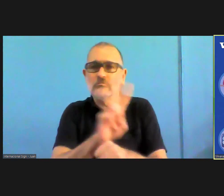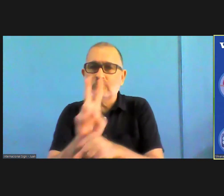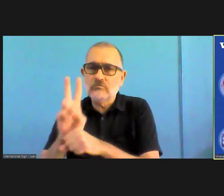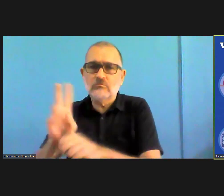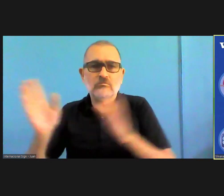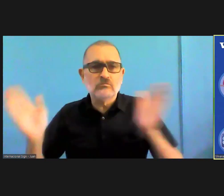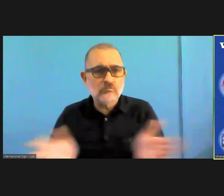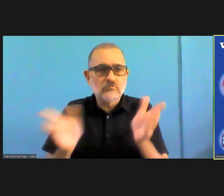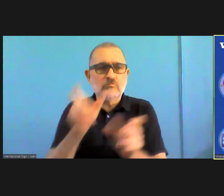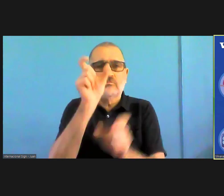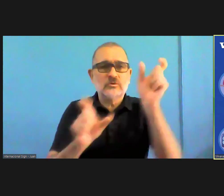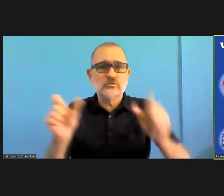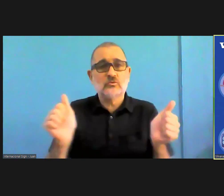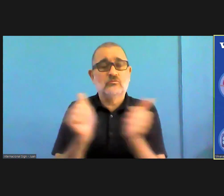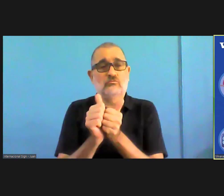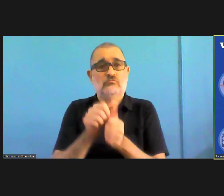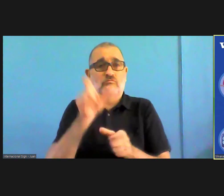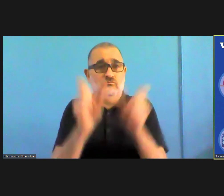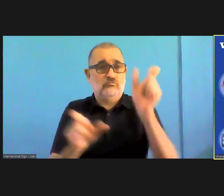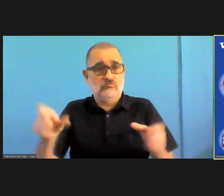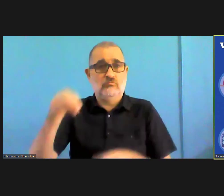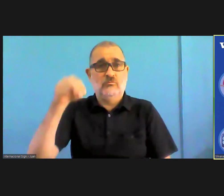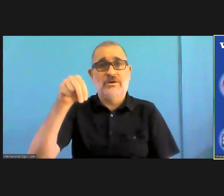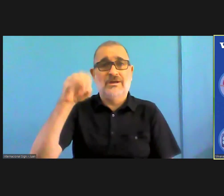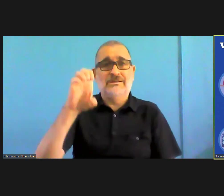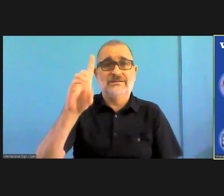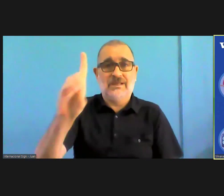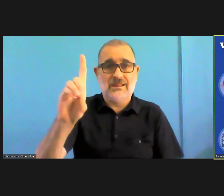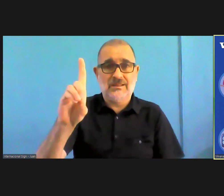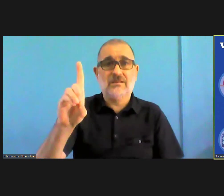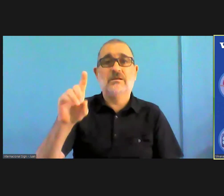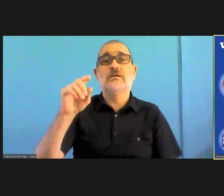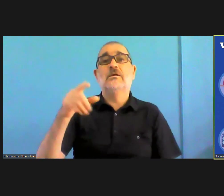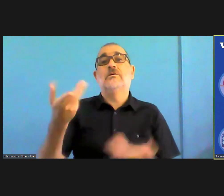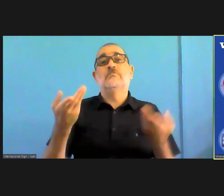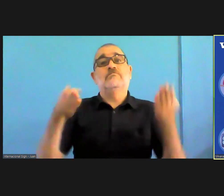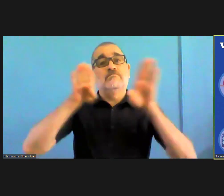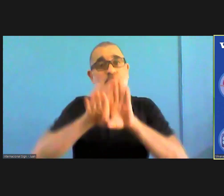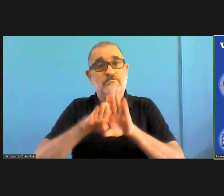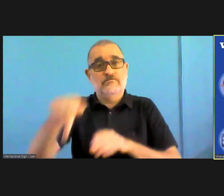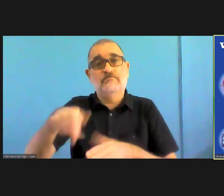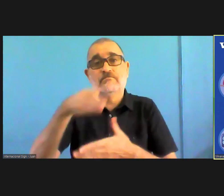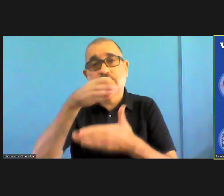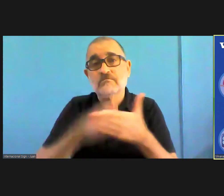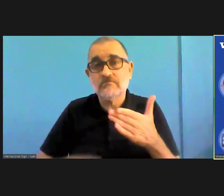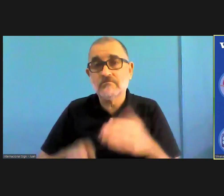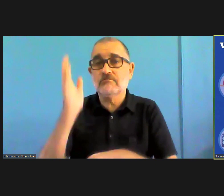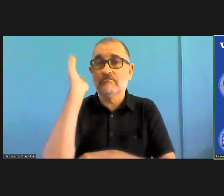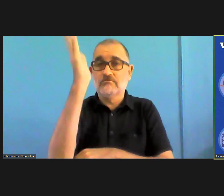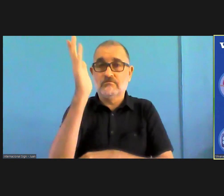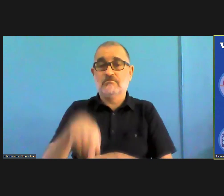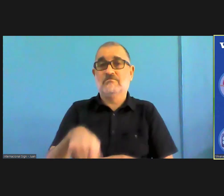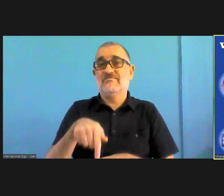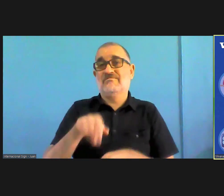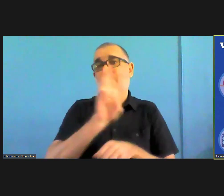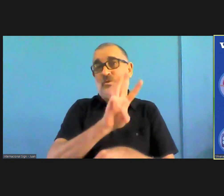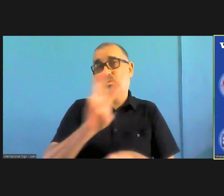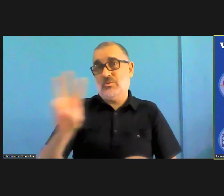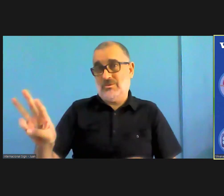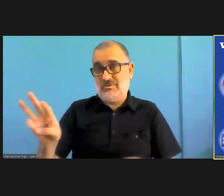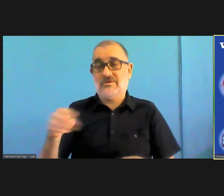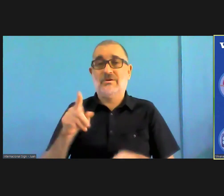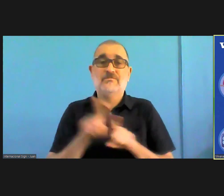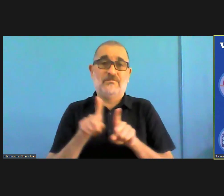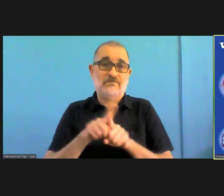Con esto terminamos la parte formal del webinario y esperamos que se hayan formado